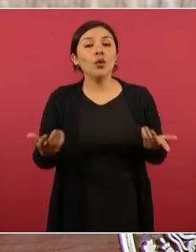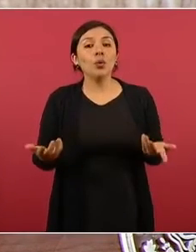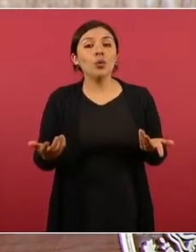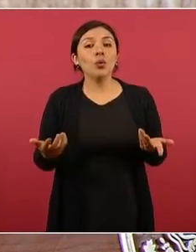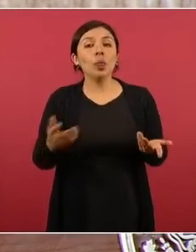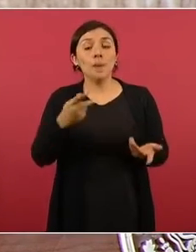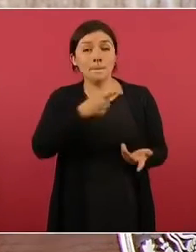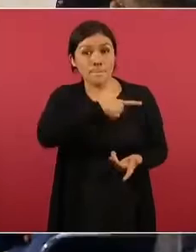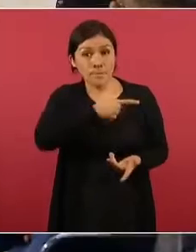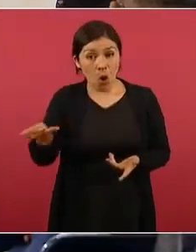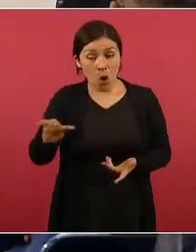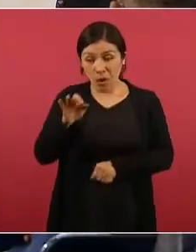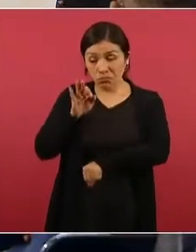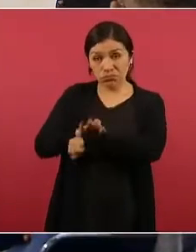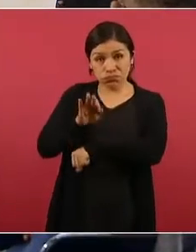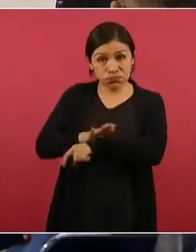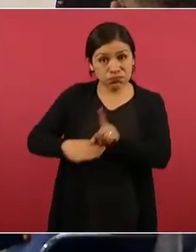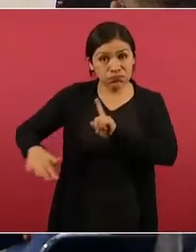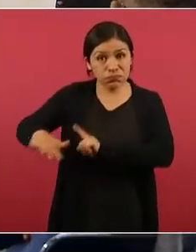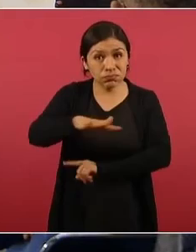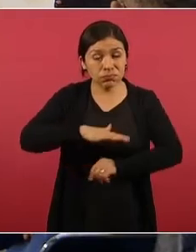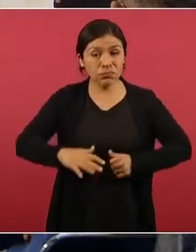de los pobres.